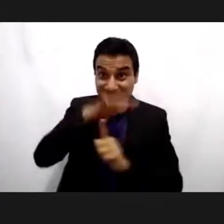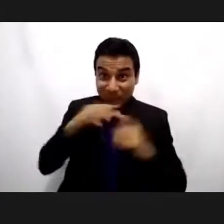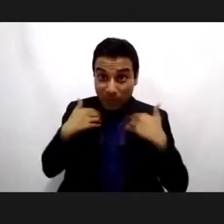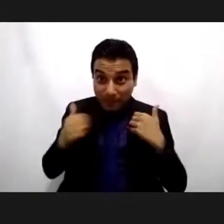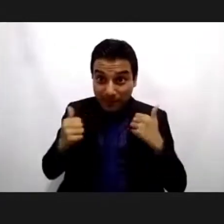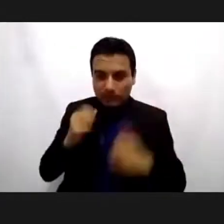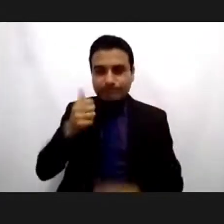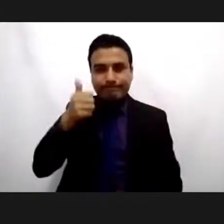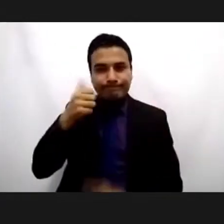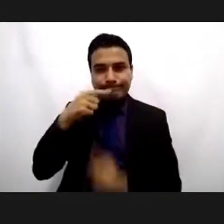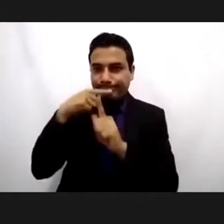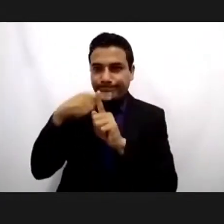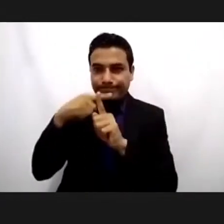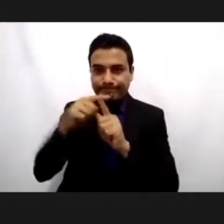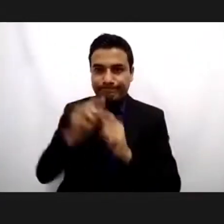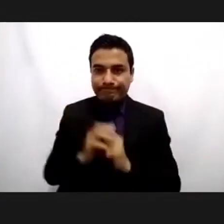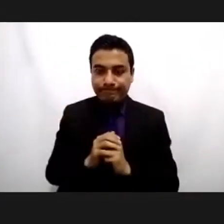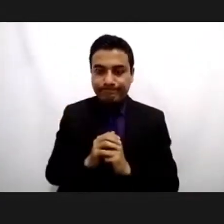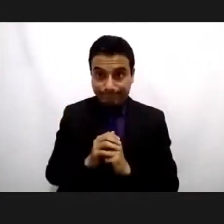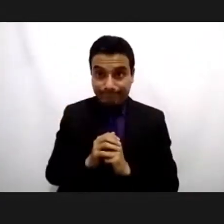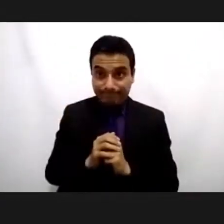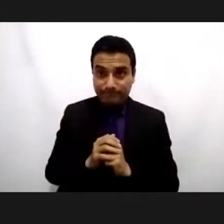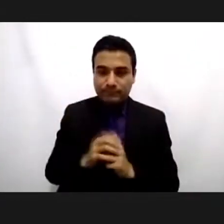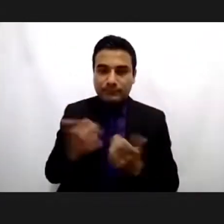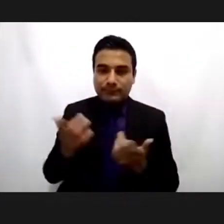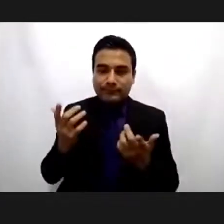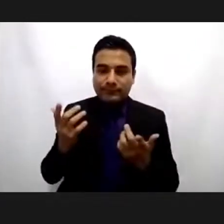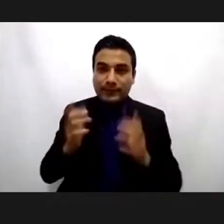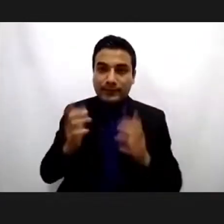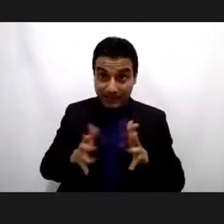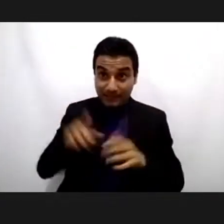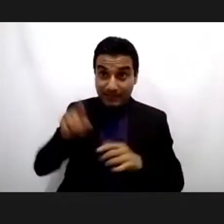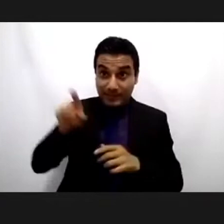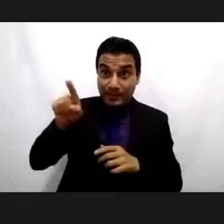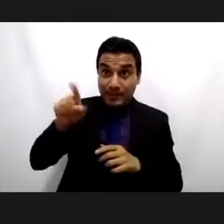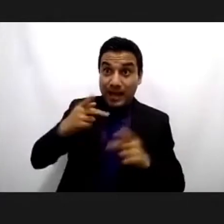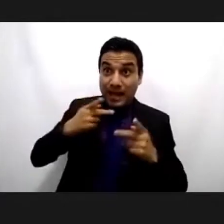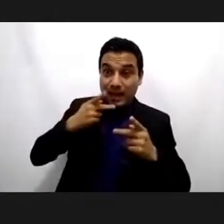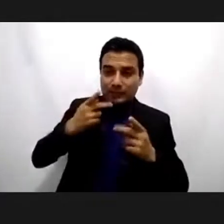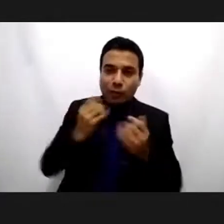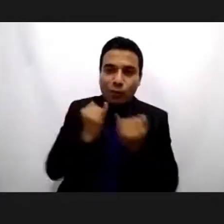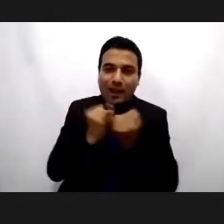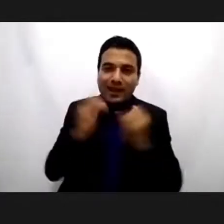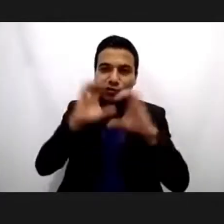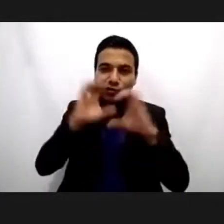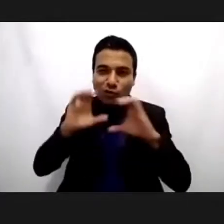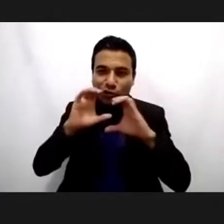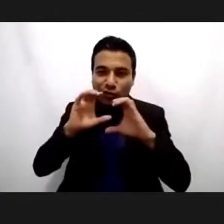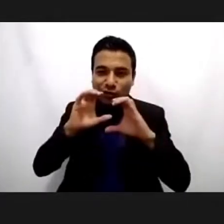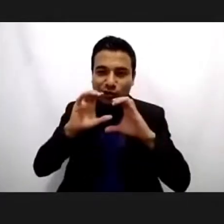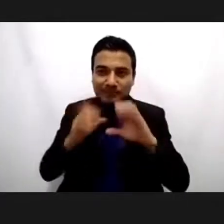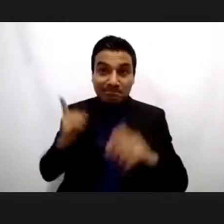de tener el sentido de la letra de la canción, podés disfrutar de su música.